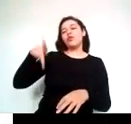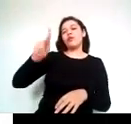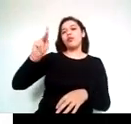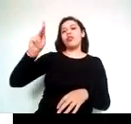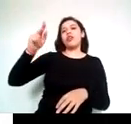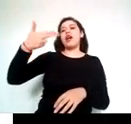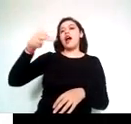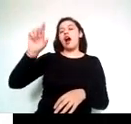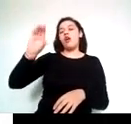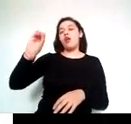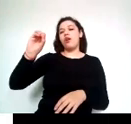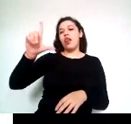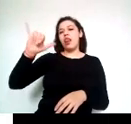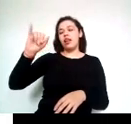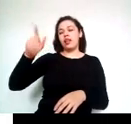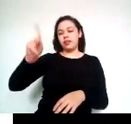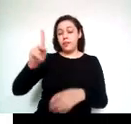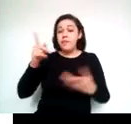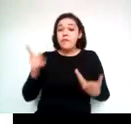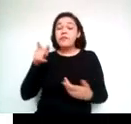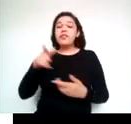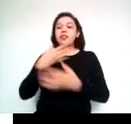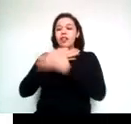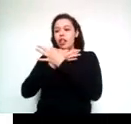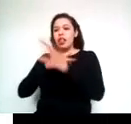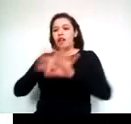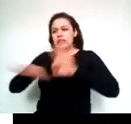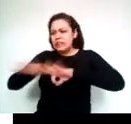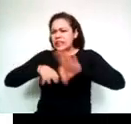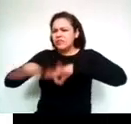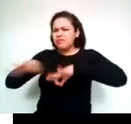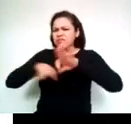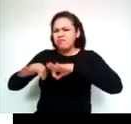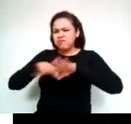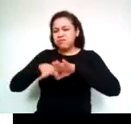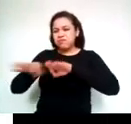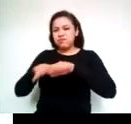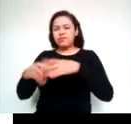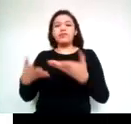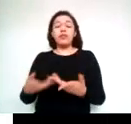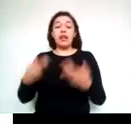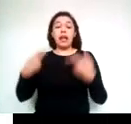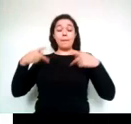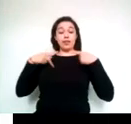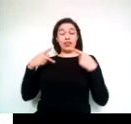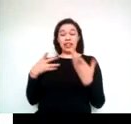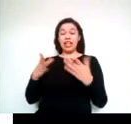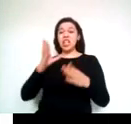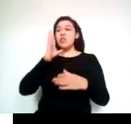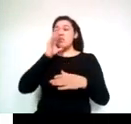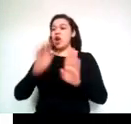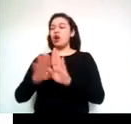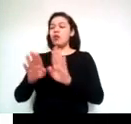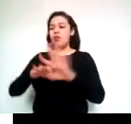terminología. Y esta adicción al trabajo es simplemente a aquellos trabajadores que no pueden deslindarse de